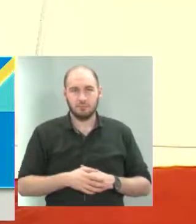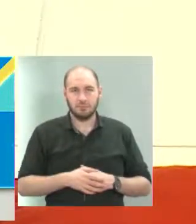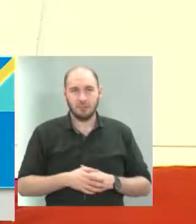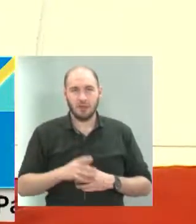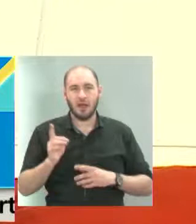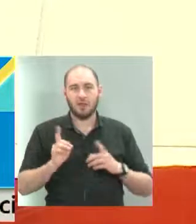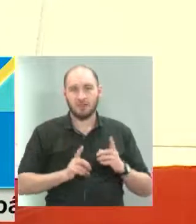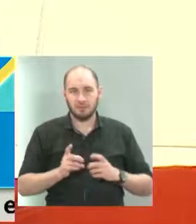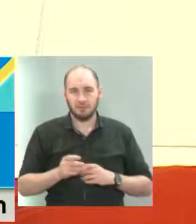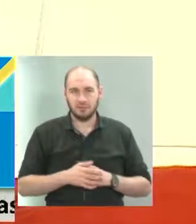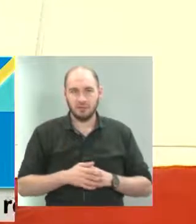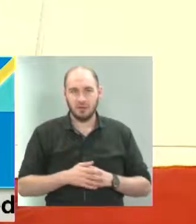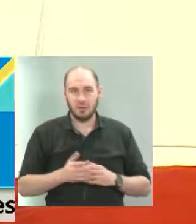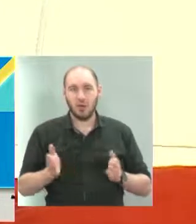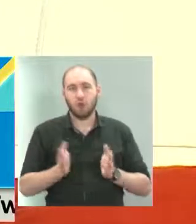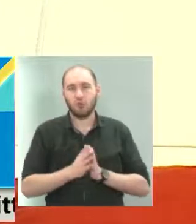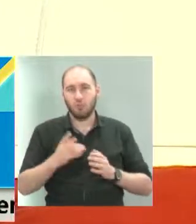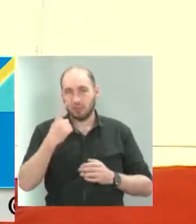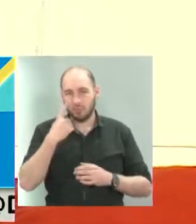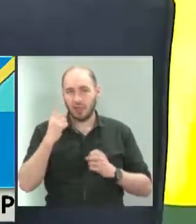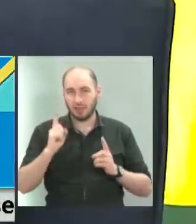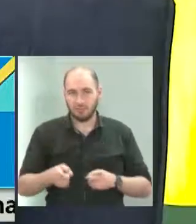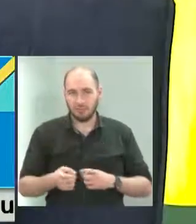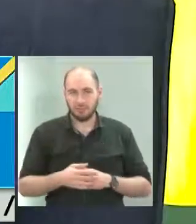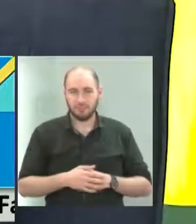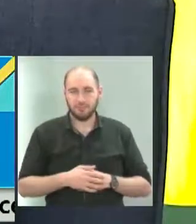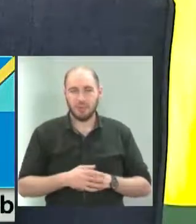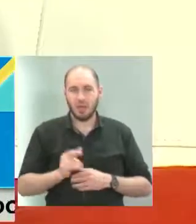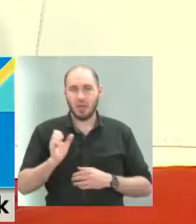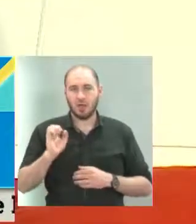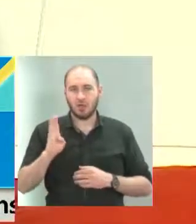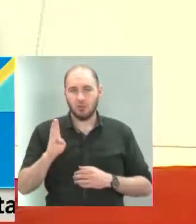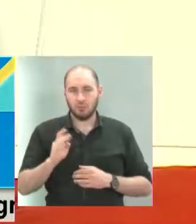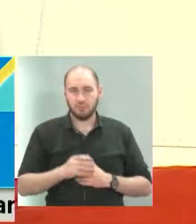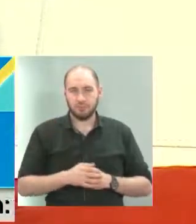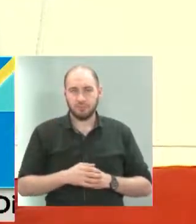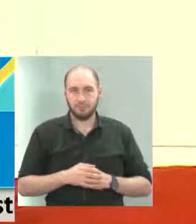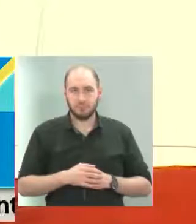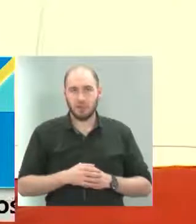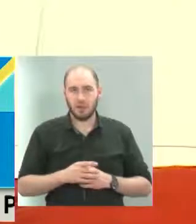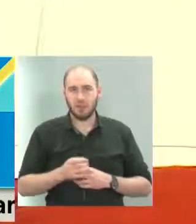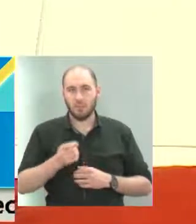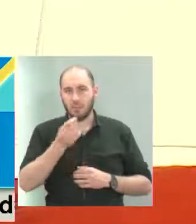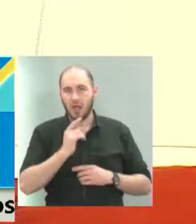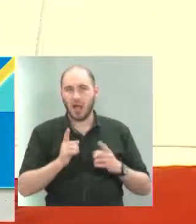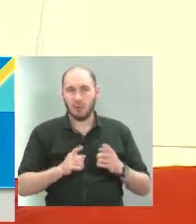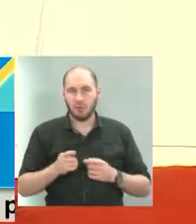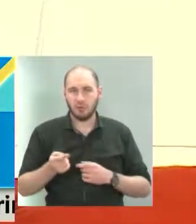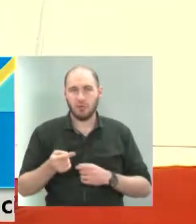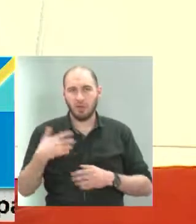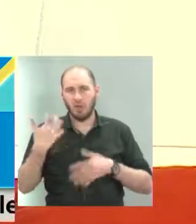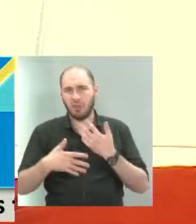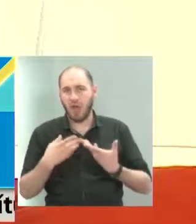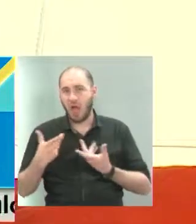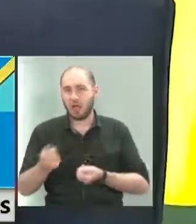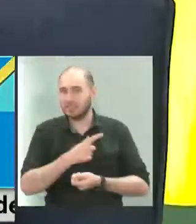Por ahí digo, y junto con los municipios, porque también, el club que hace algún tipo de desmán así, no